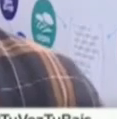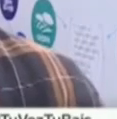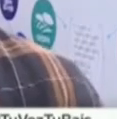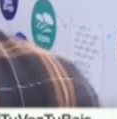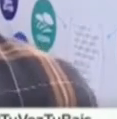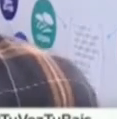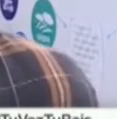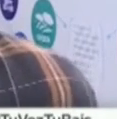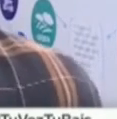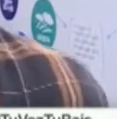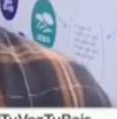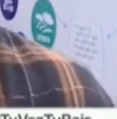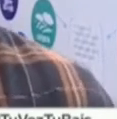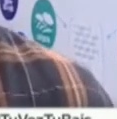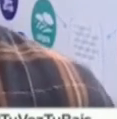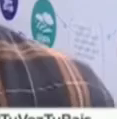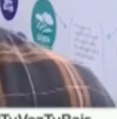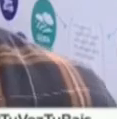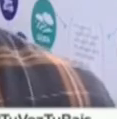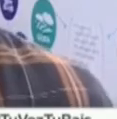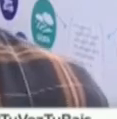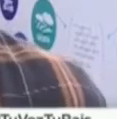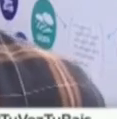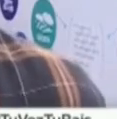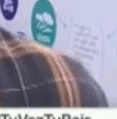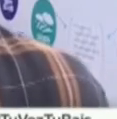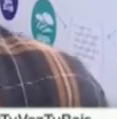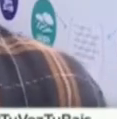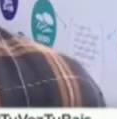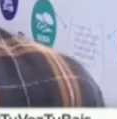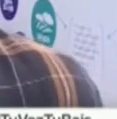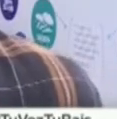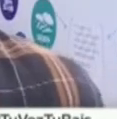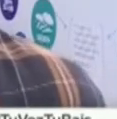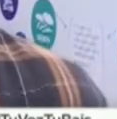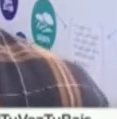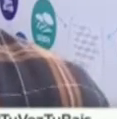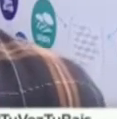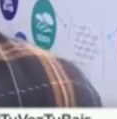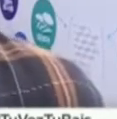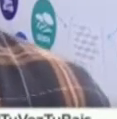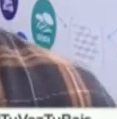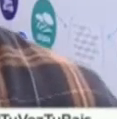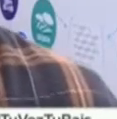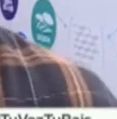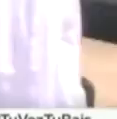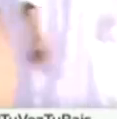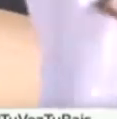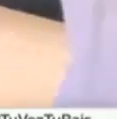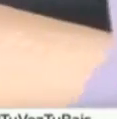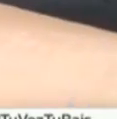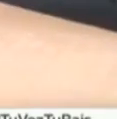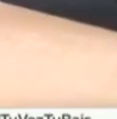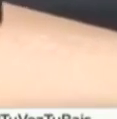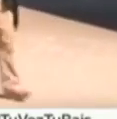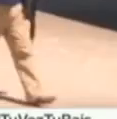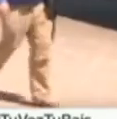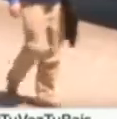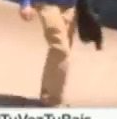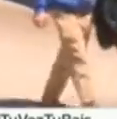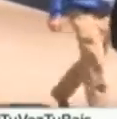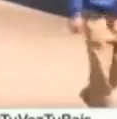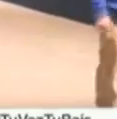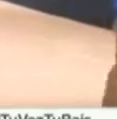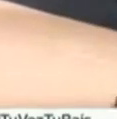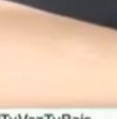que es una oportunidad extraordinaria del país para vender, para mostrarse y para demostrar las potencialidades que tiene. La seguridad para este